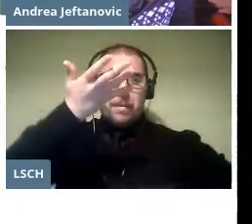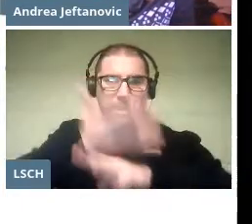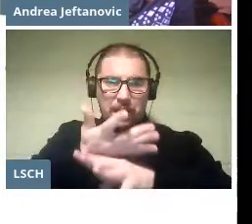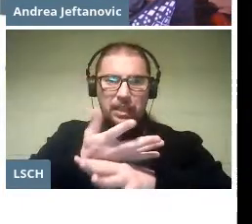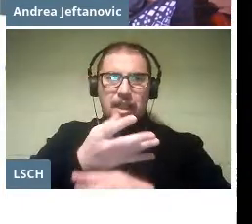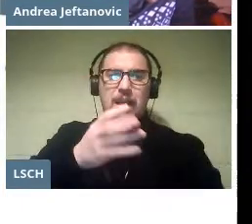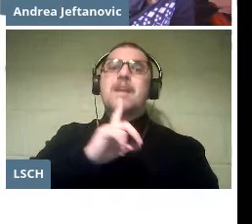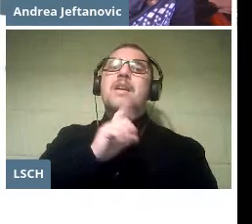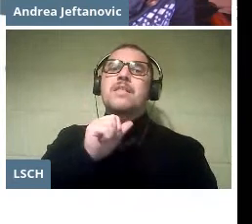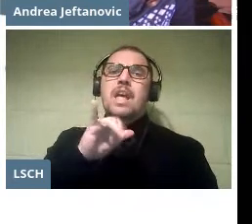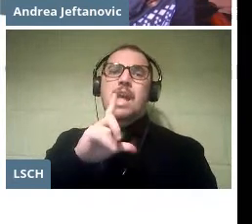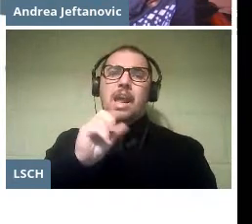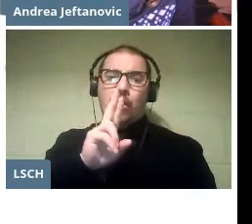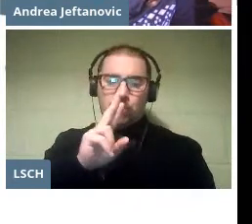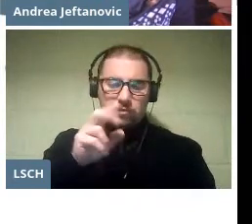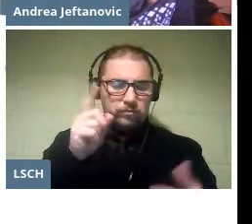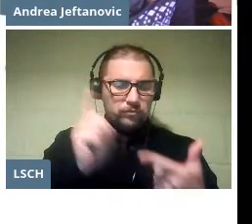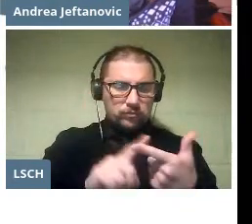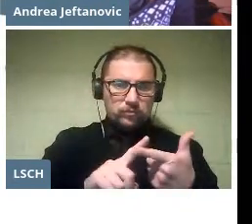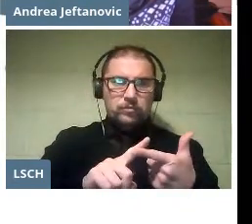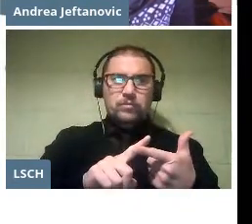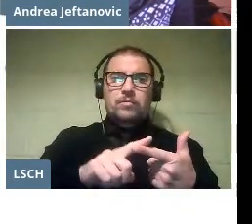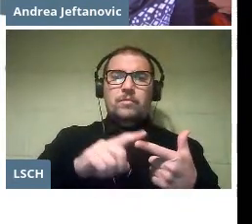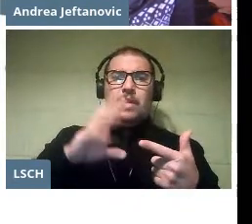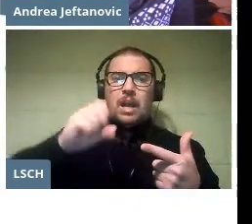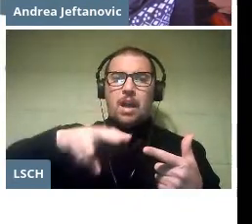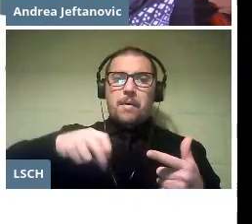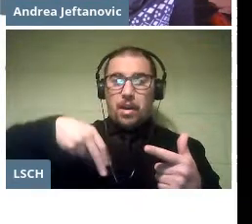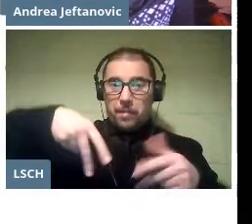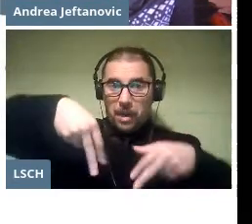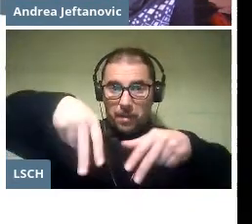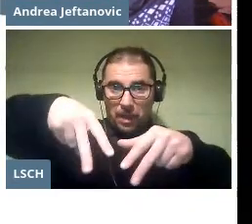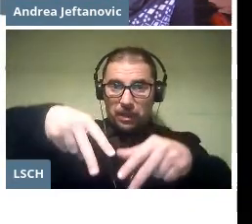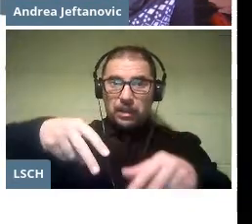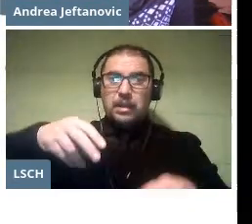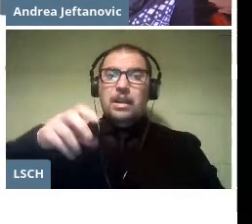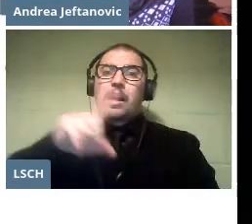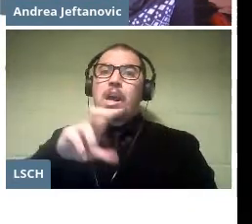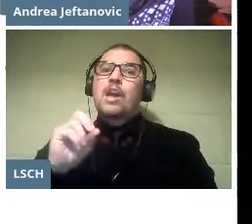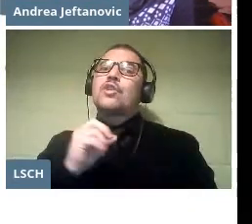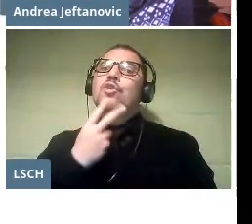Taylor. Caminantes, de Edgar Scott, entre otros.